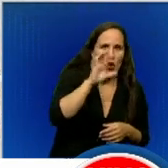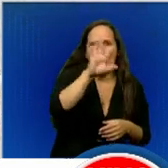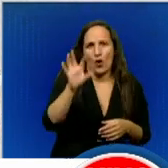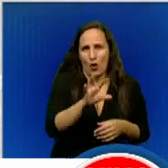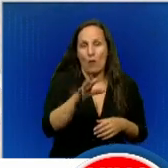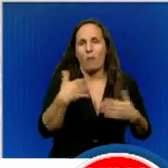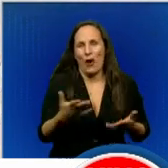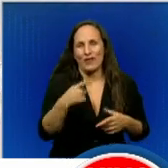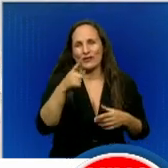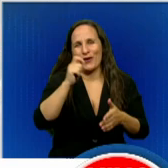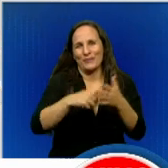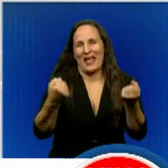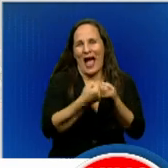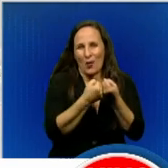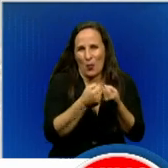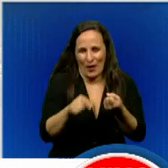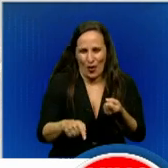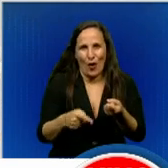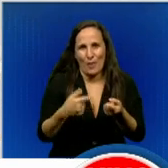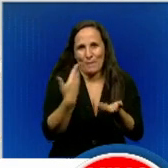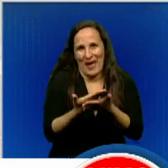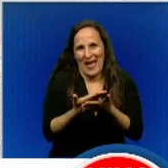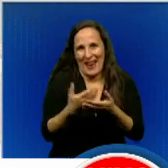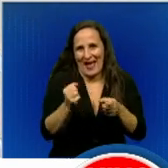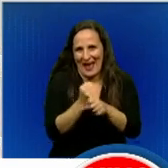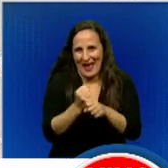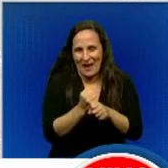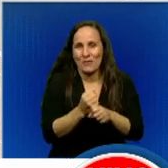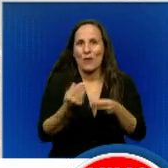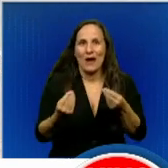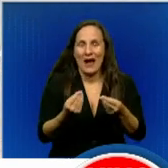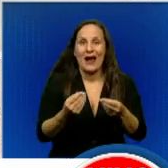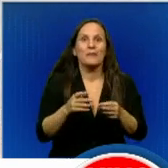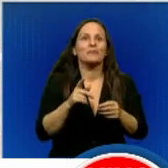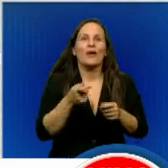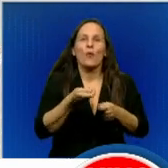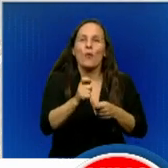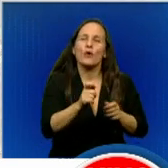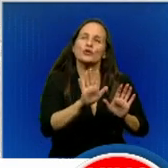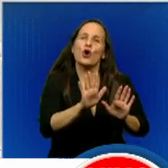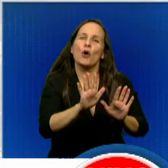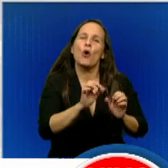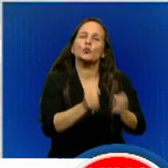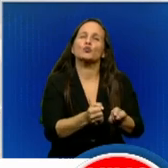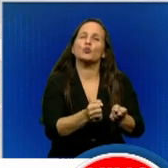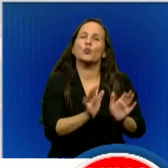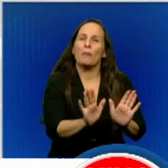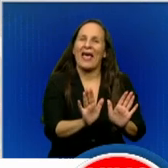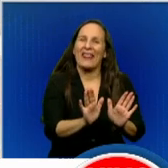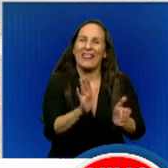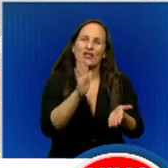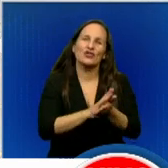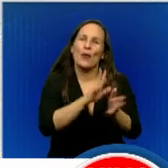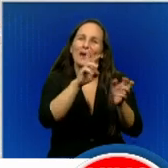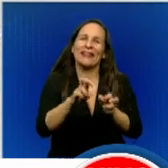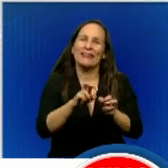acuerdo que estamos poniendo en consideración poned en suspenso a las causas judiciales vinculadas a controversias